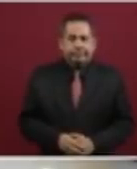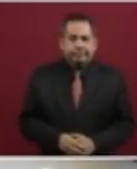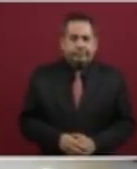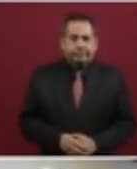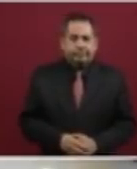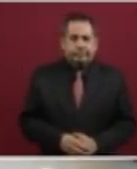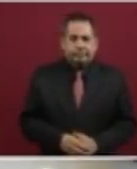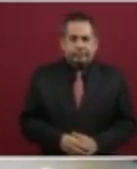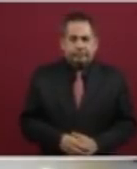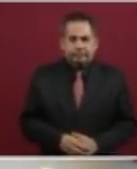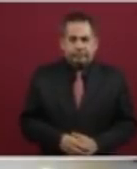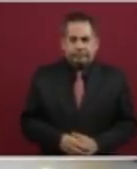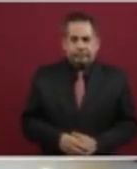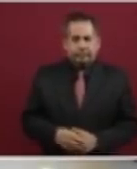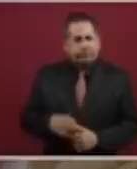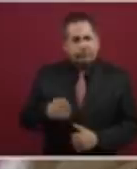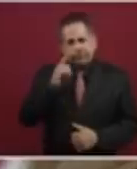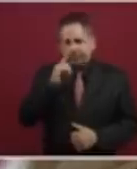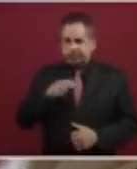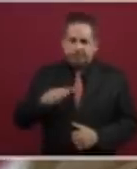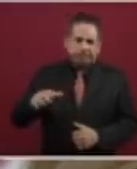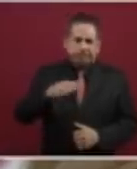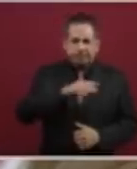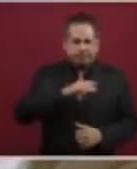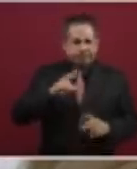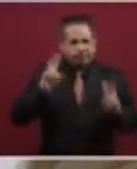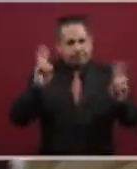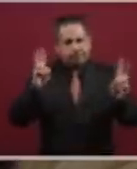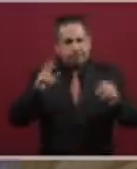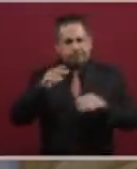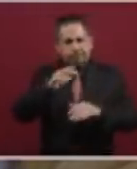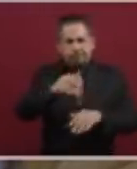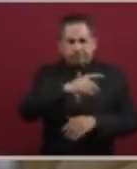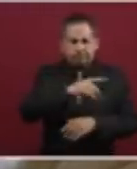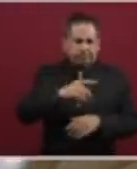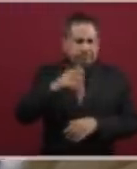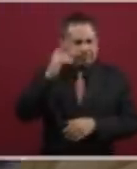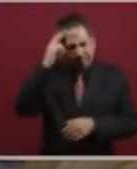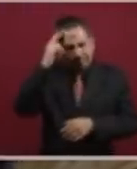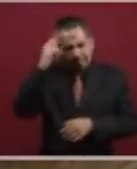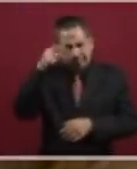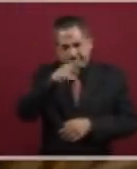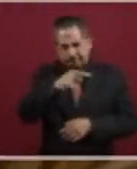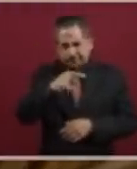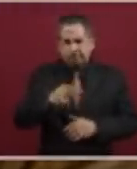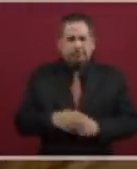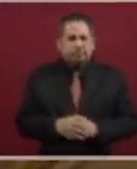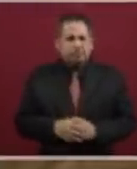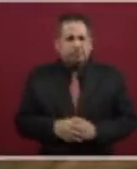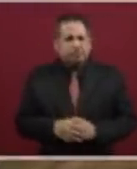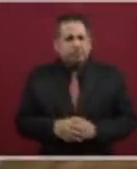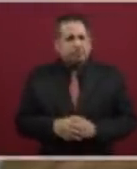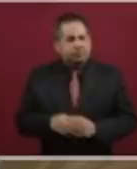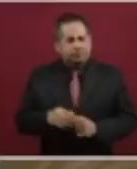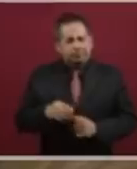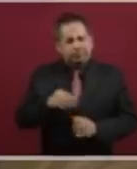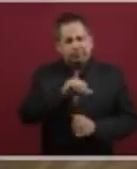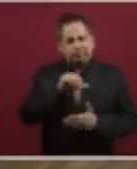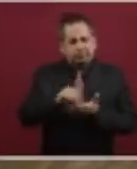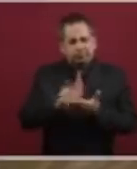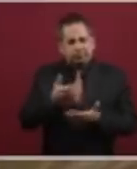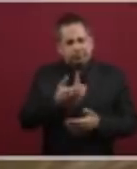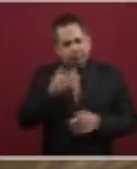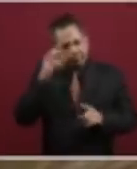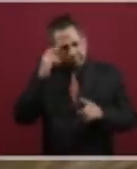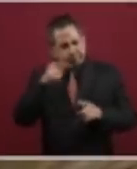Amén del espectáculo este que se ha generado por el tema de Bellas Artes, yo quisiera preguntarle, secretaria, si va a haber una depuración o ya